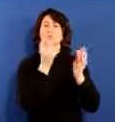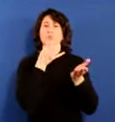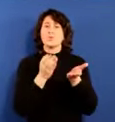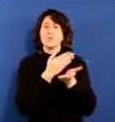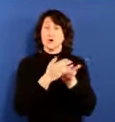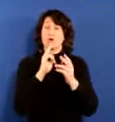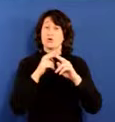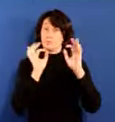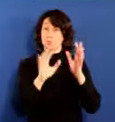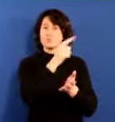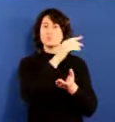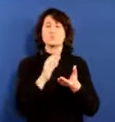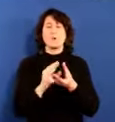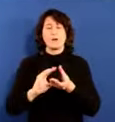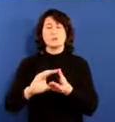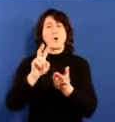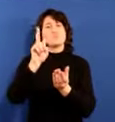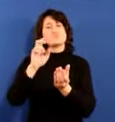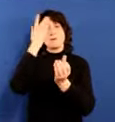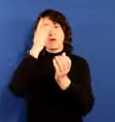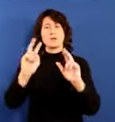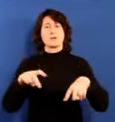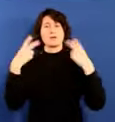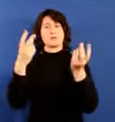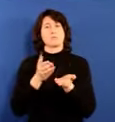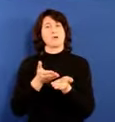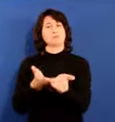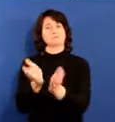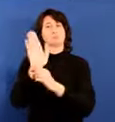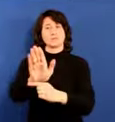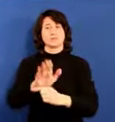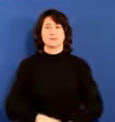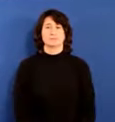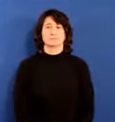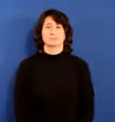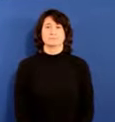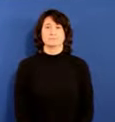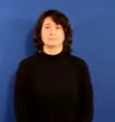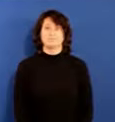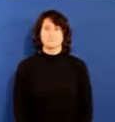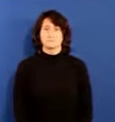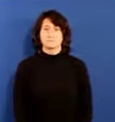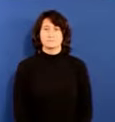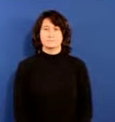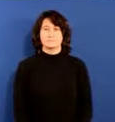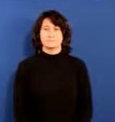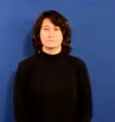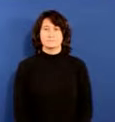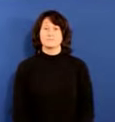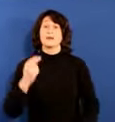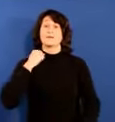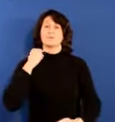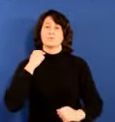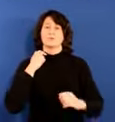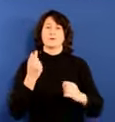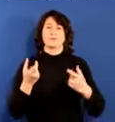mejorado. En el acto de presentación participó la directora general de Euskera de la Diputación Foral de Vizcaya, Miren Dobaran, quien